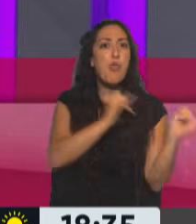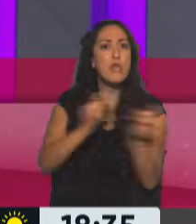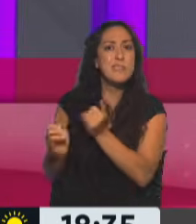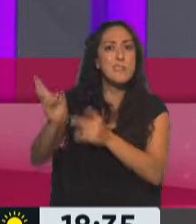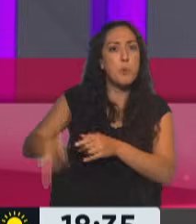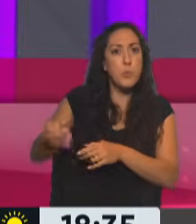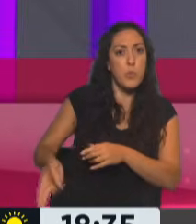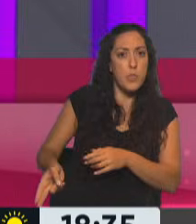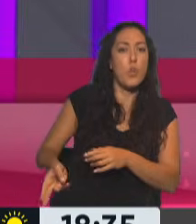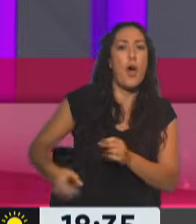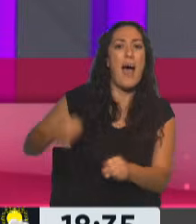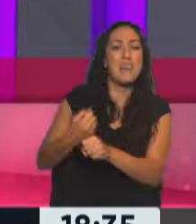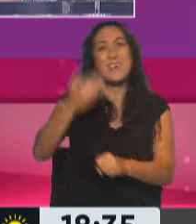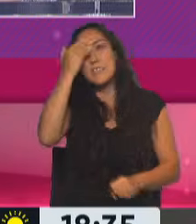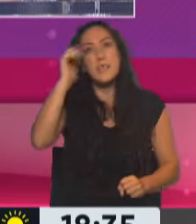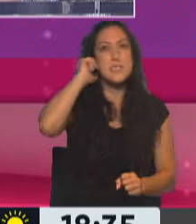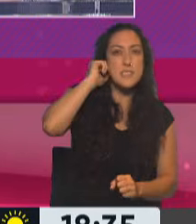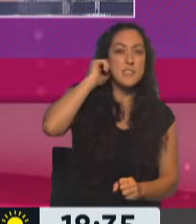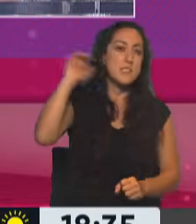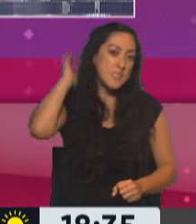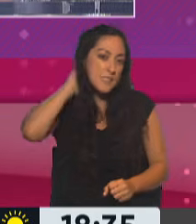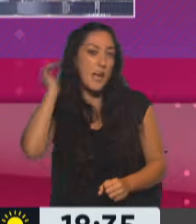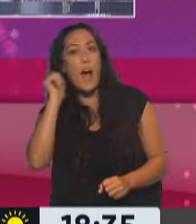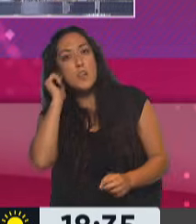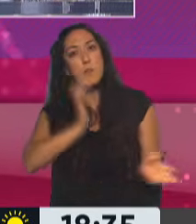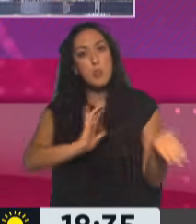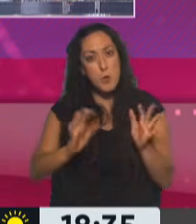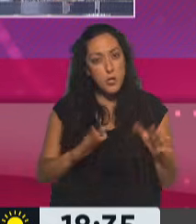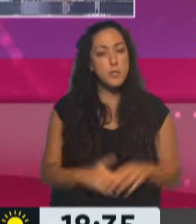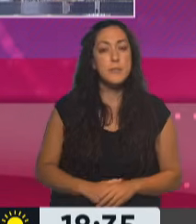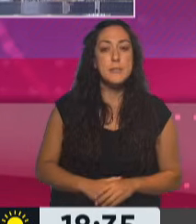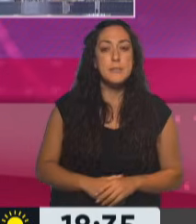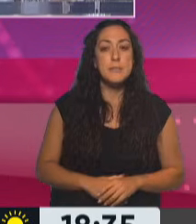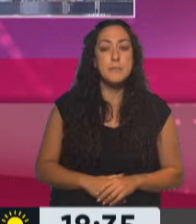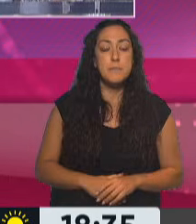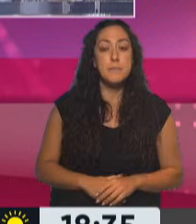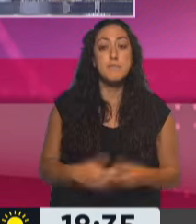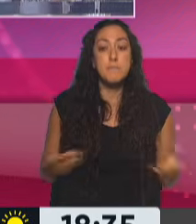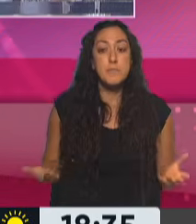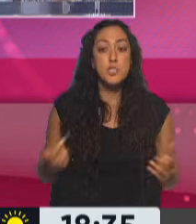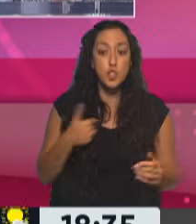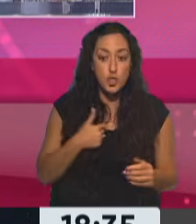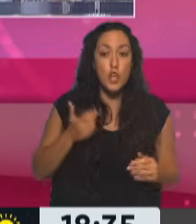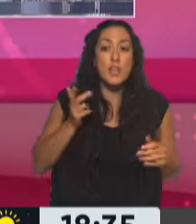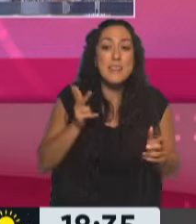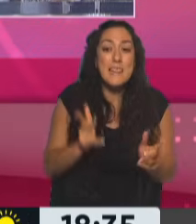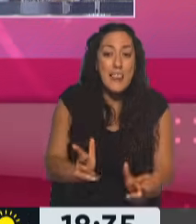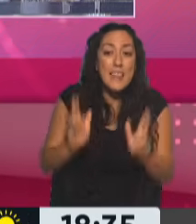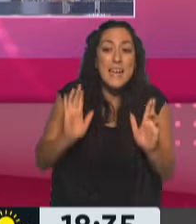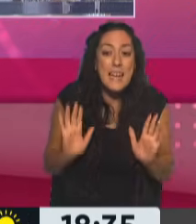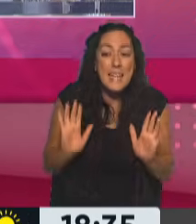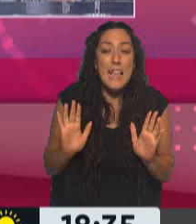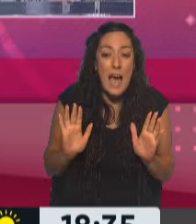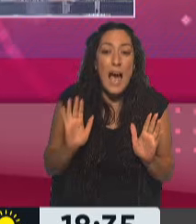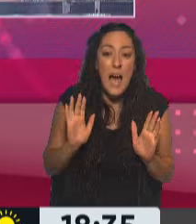a los chicos hasta los 15 o 16 años? A ver, si yo tomo básicamente lo que te diría que es la